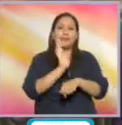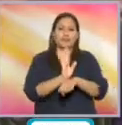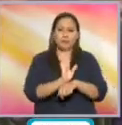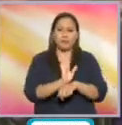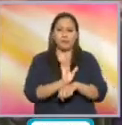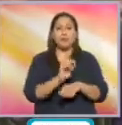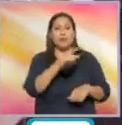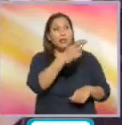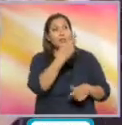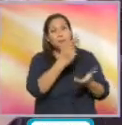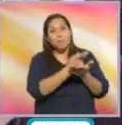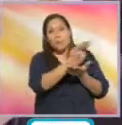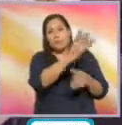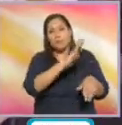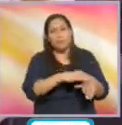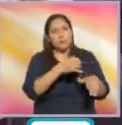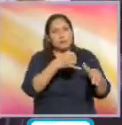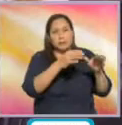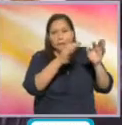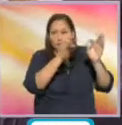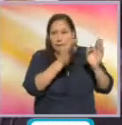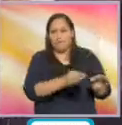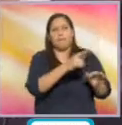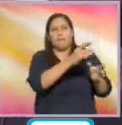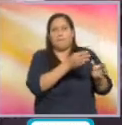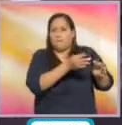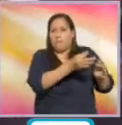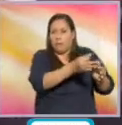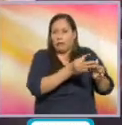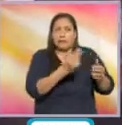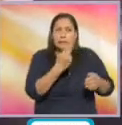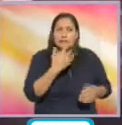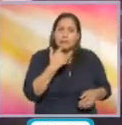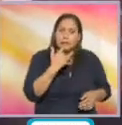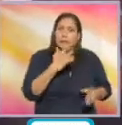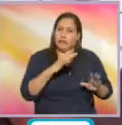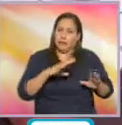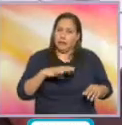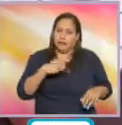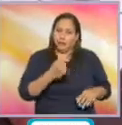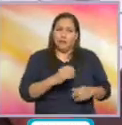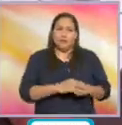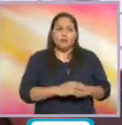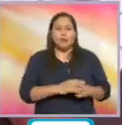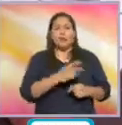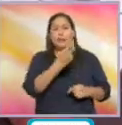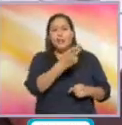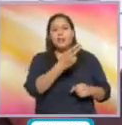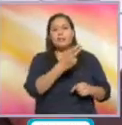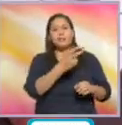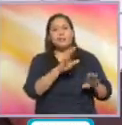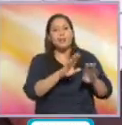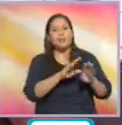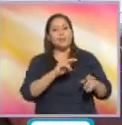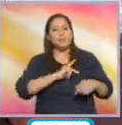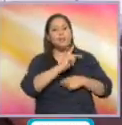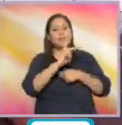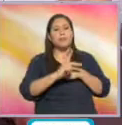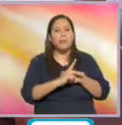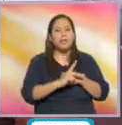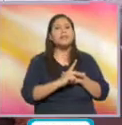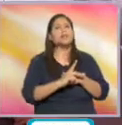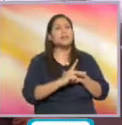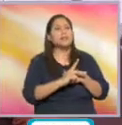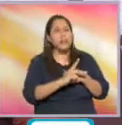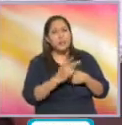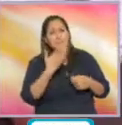se dan cuenta, es un premio mucho más complejo, Sí. que vale la pena, pues, rascarle Ay, Porque al en final líneas. también te da Sí. como un cierto panorama de dónde está parado tu país también. Claro, ¿no?